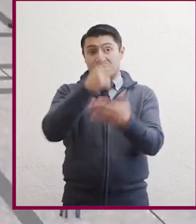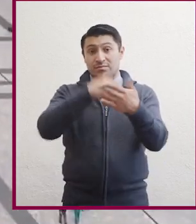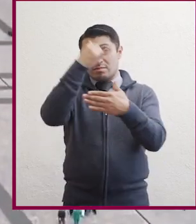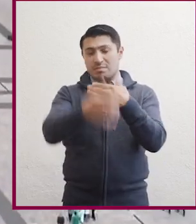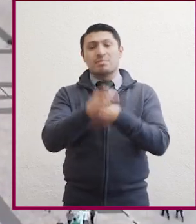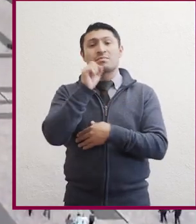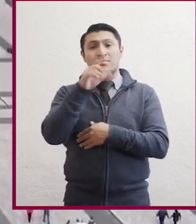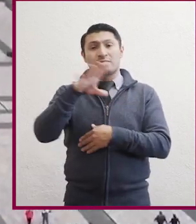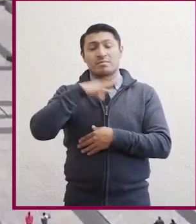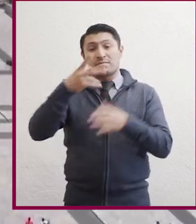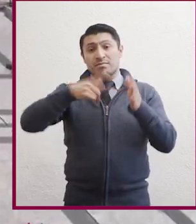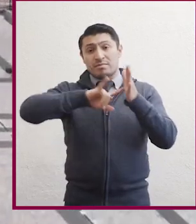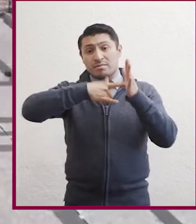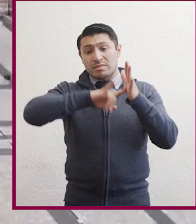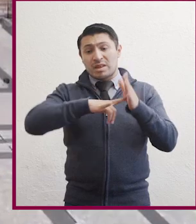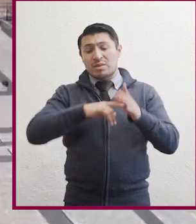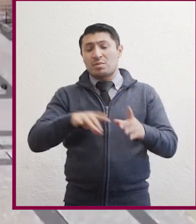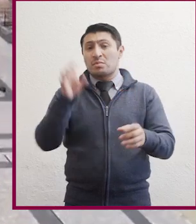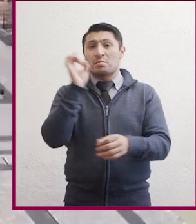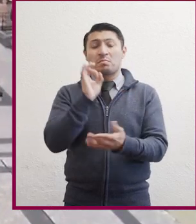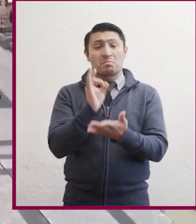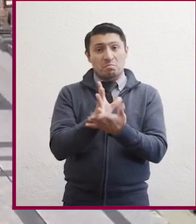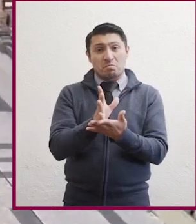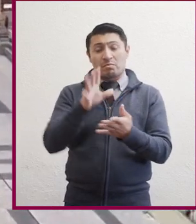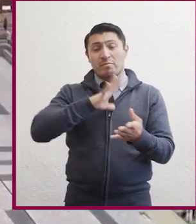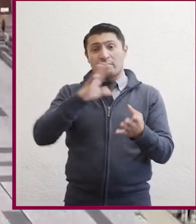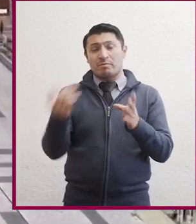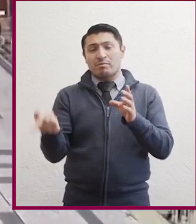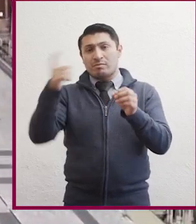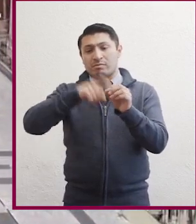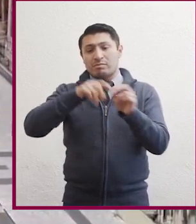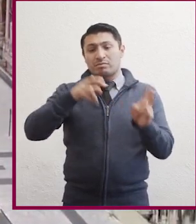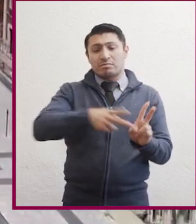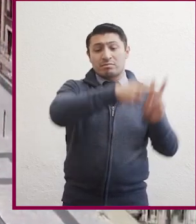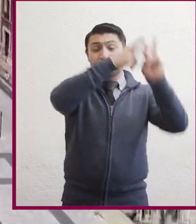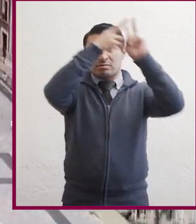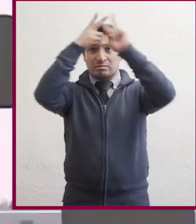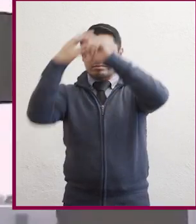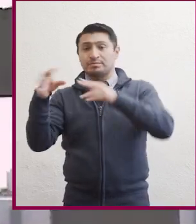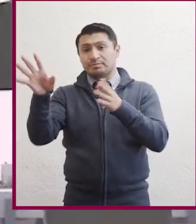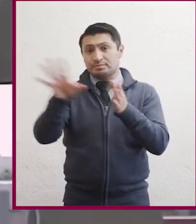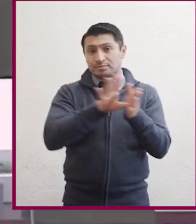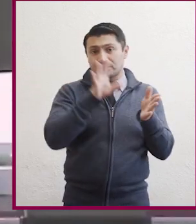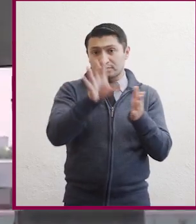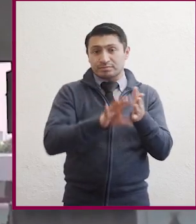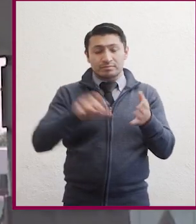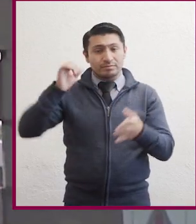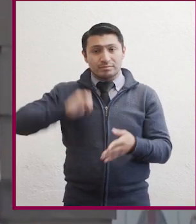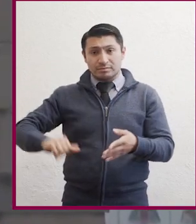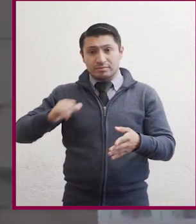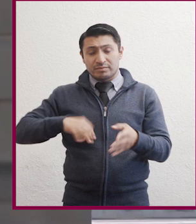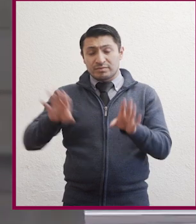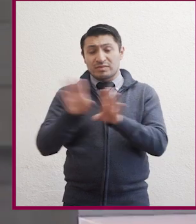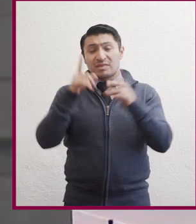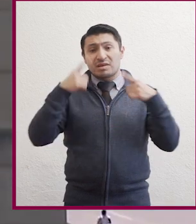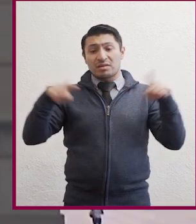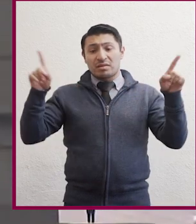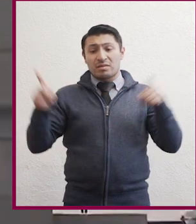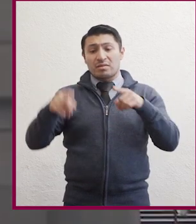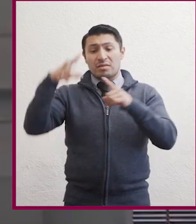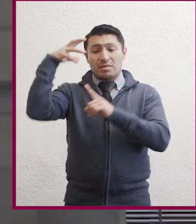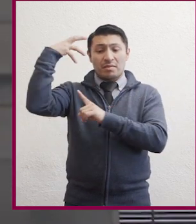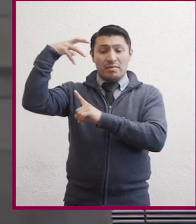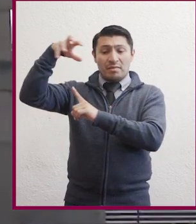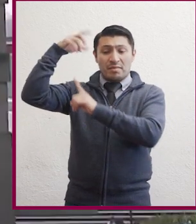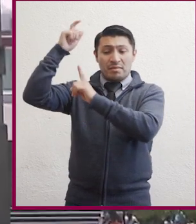El proyecto también incluyó un reloj muy peculiar, que combina elementos astronómicos y calendarios ancestrales con el sonido